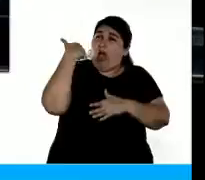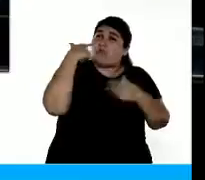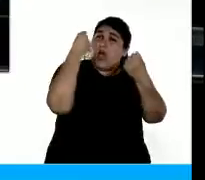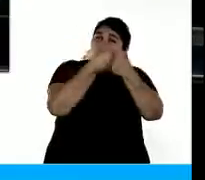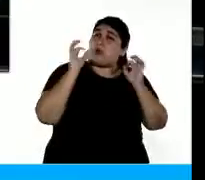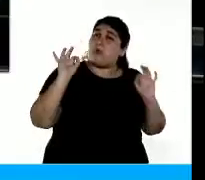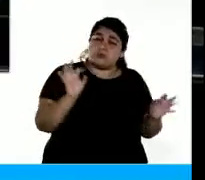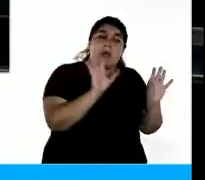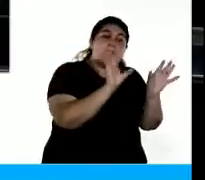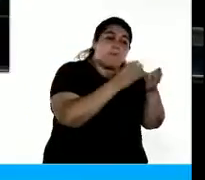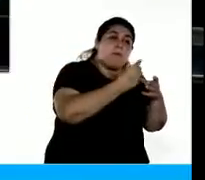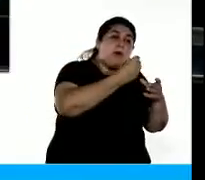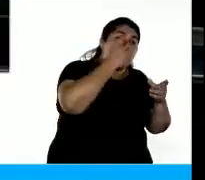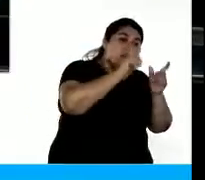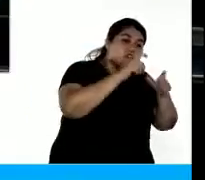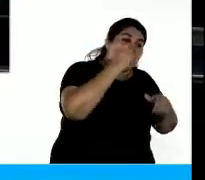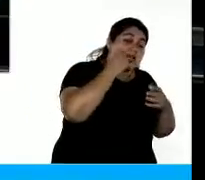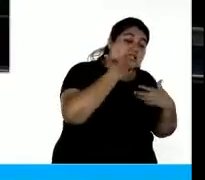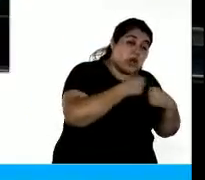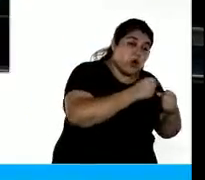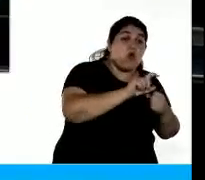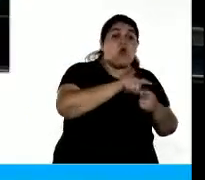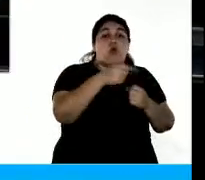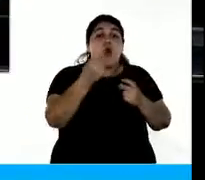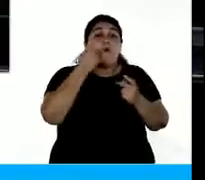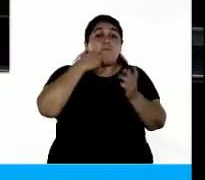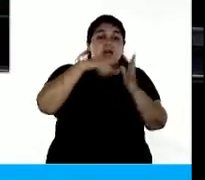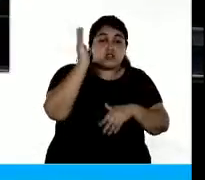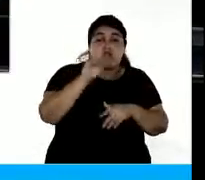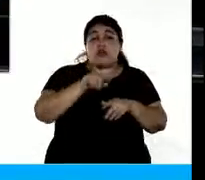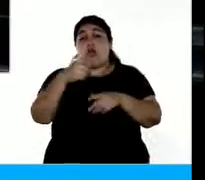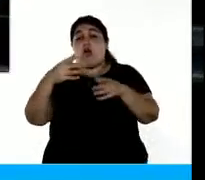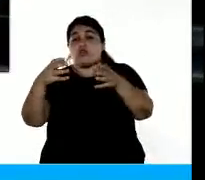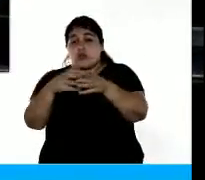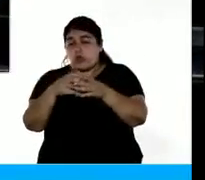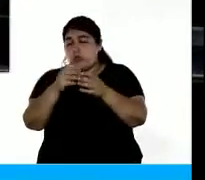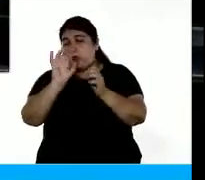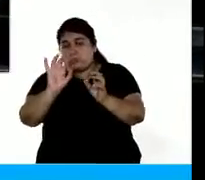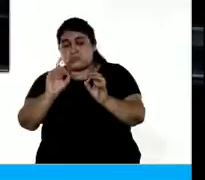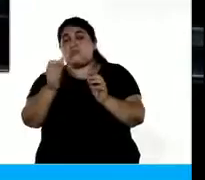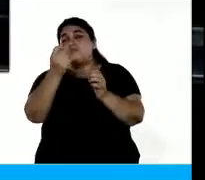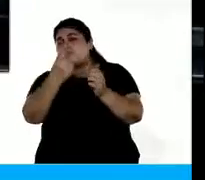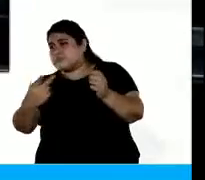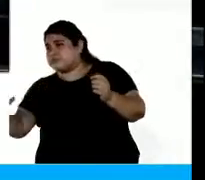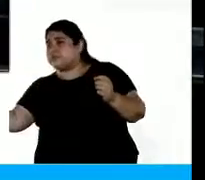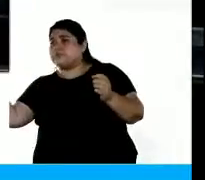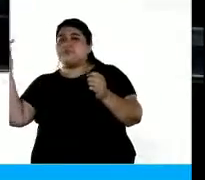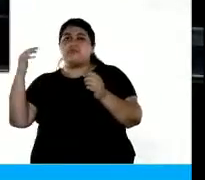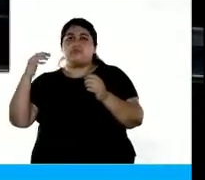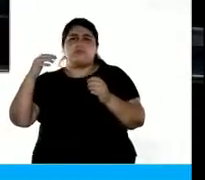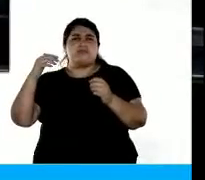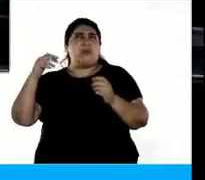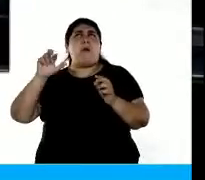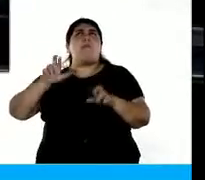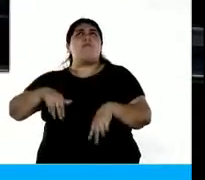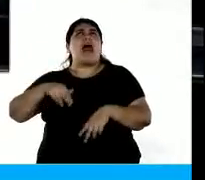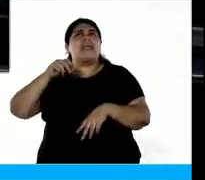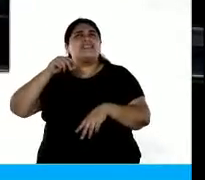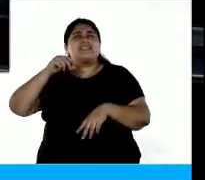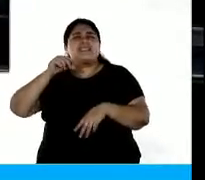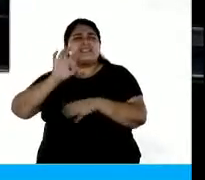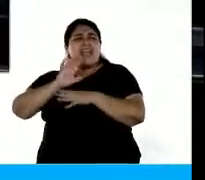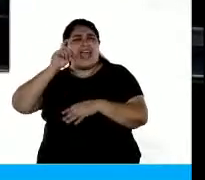y después vienen todos los demás y el personal estratégico que no sabíamos muy bien a quién denominar por qué unos ministros sí porque otros no